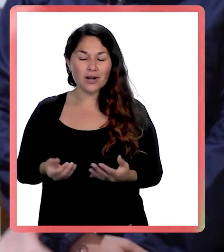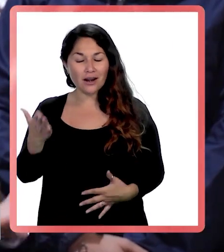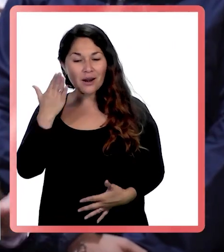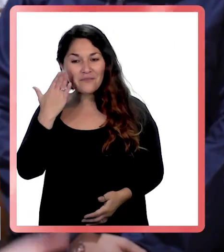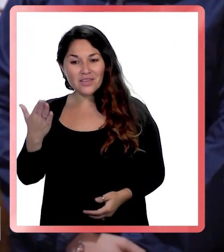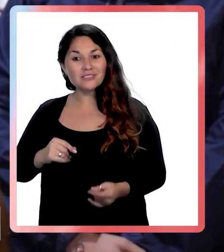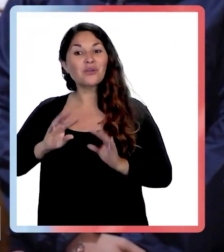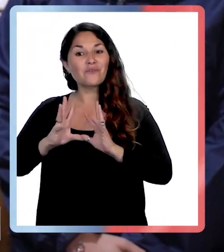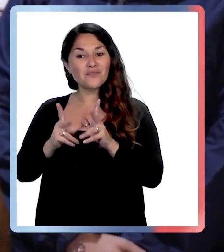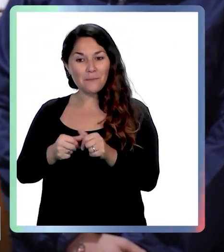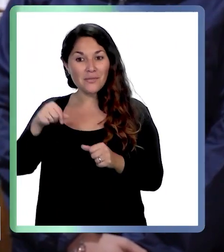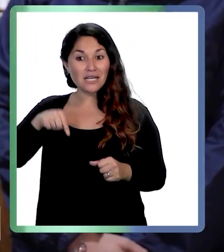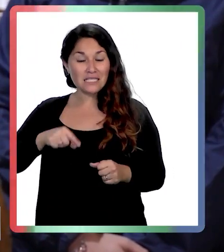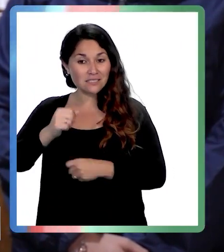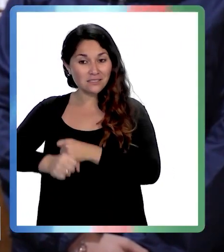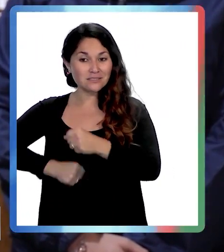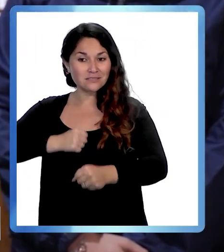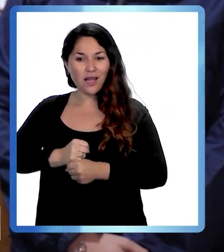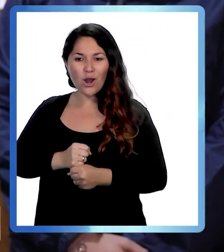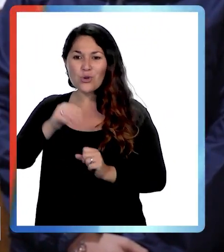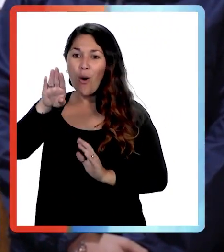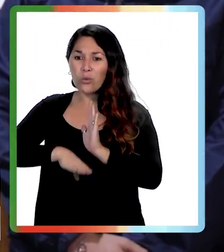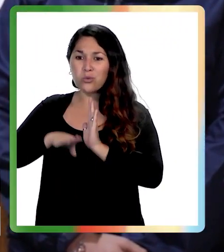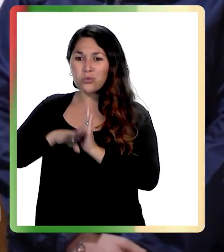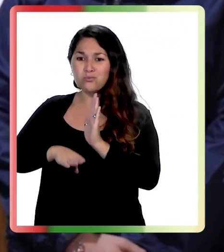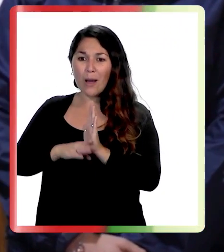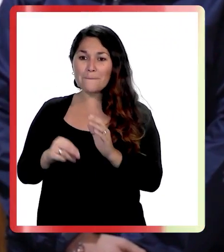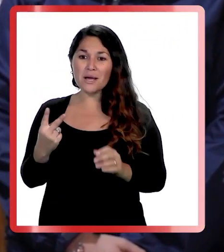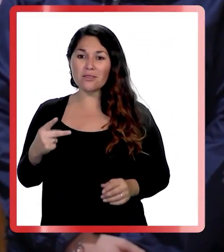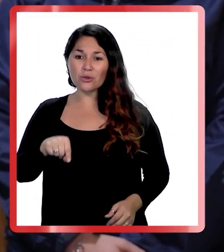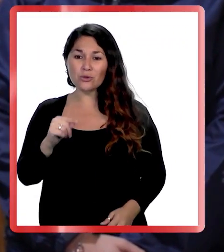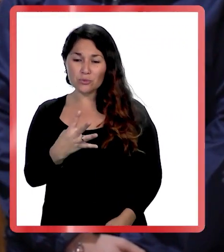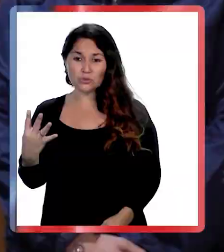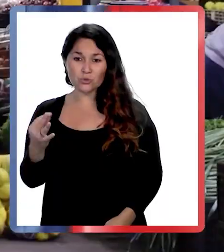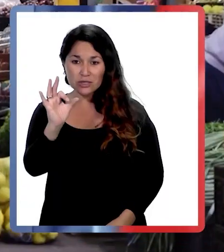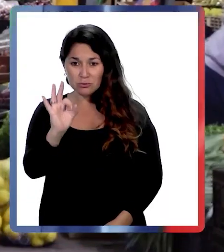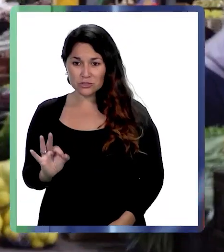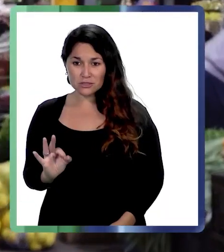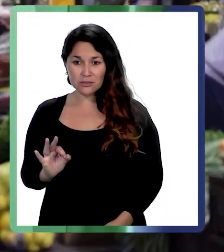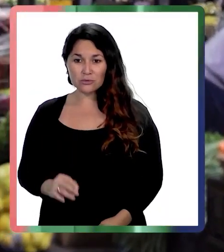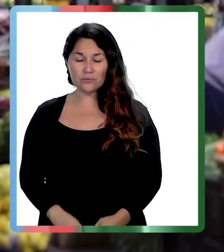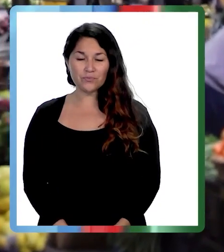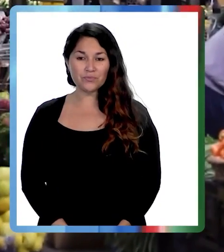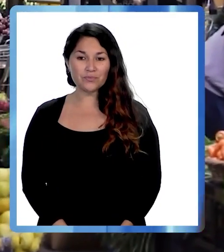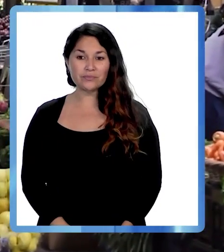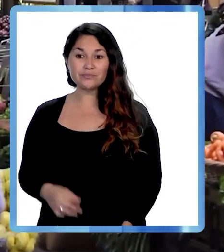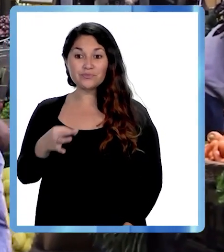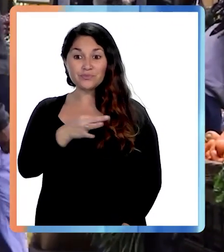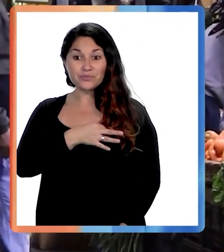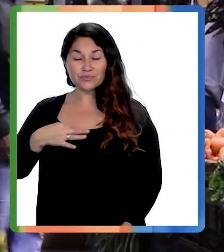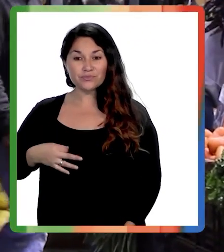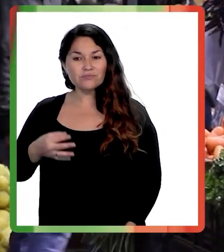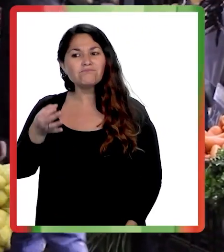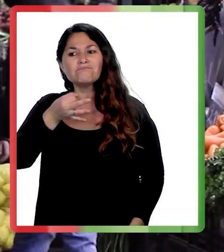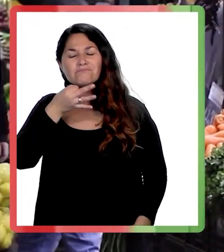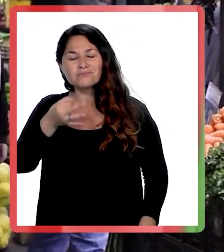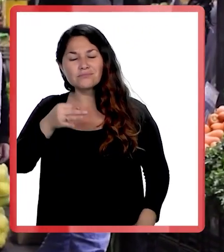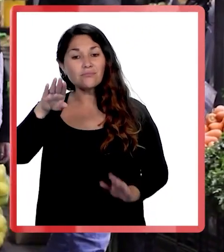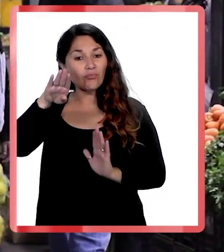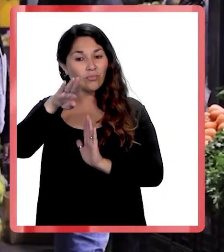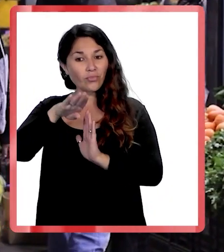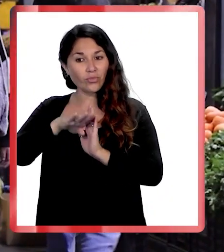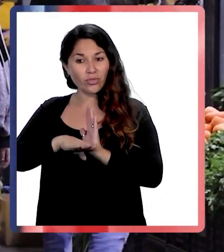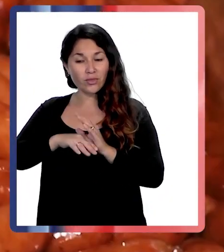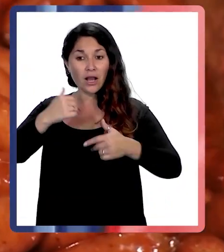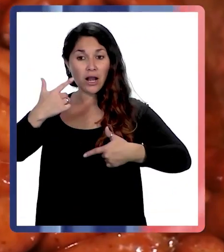año va un acumulado de baja en la canasta básica de 2,4%. Los ministros atribuyeron esta disminución a